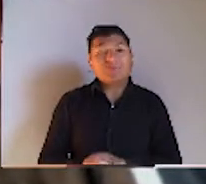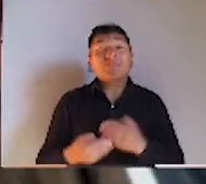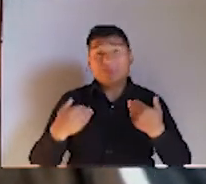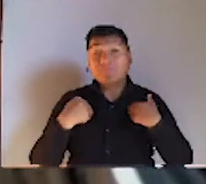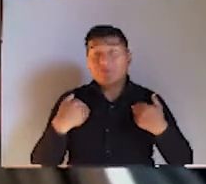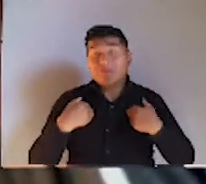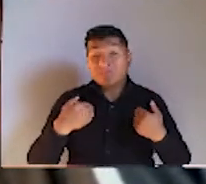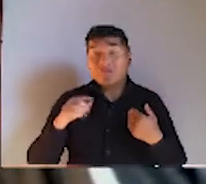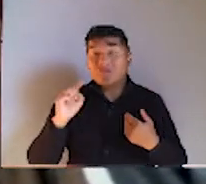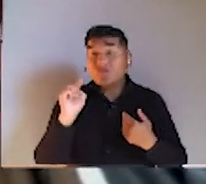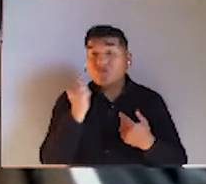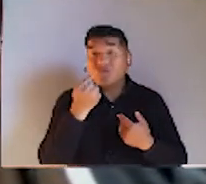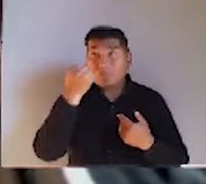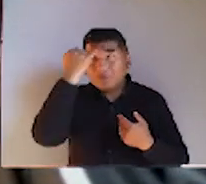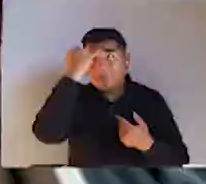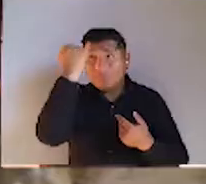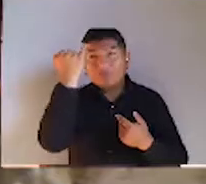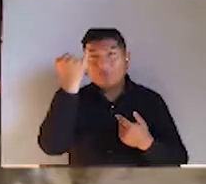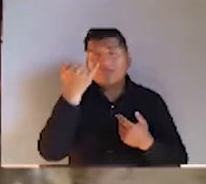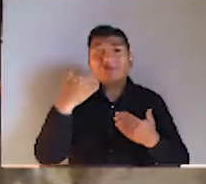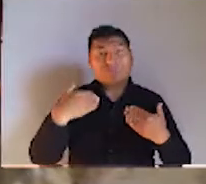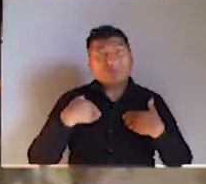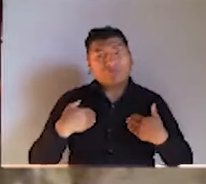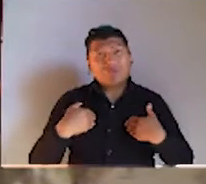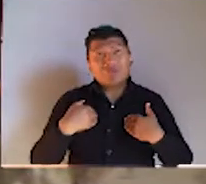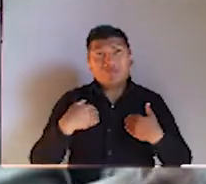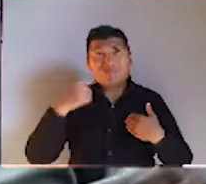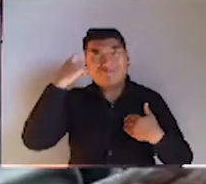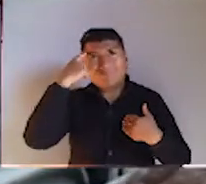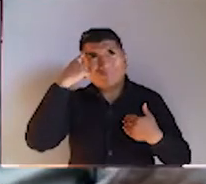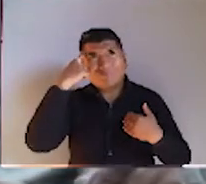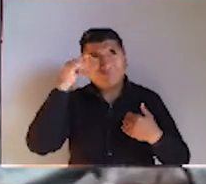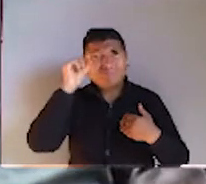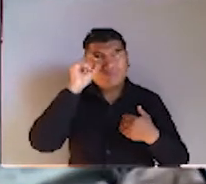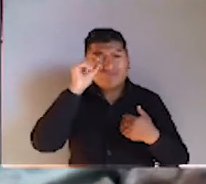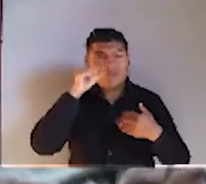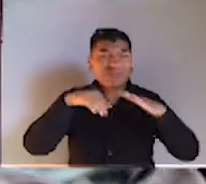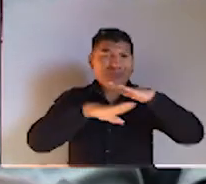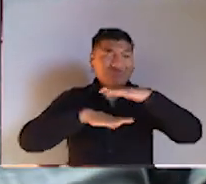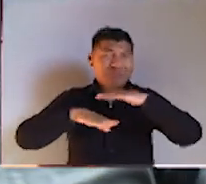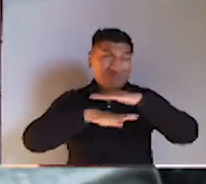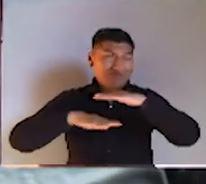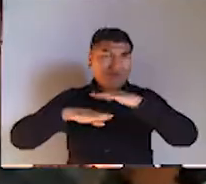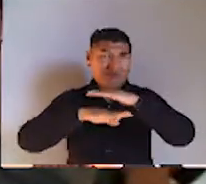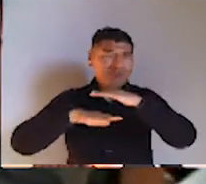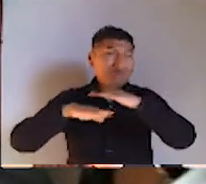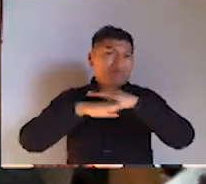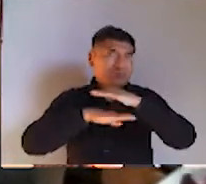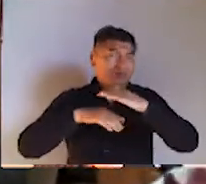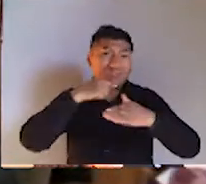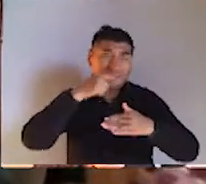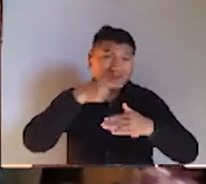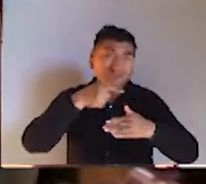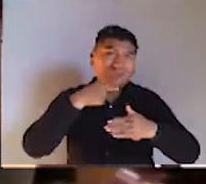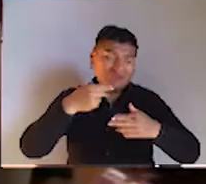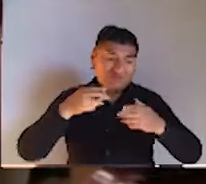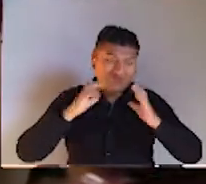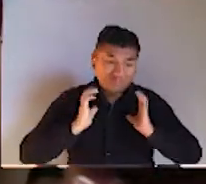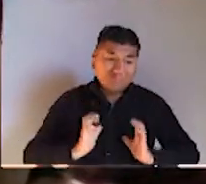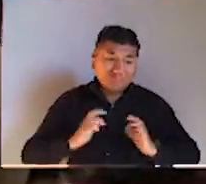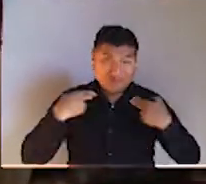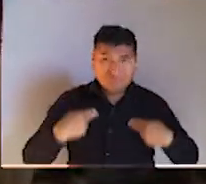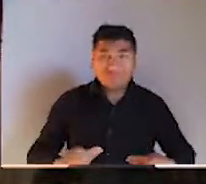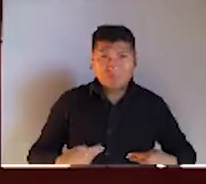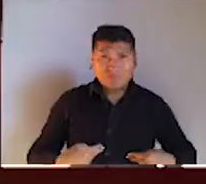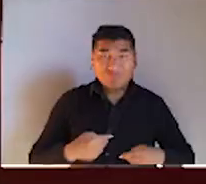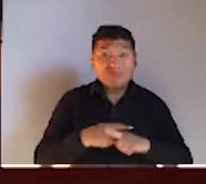Tenemos simplemente unas ideas, tenemos unos criterios que se los dice humanamente, pero